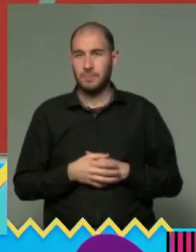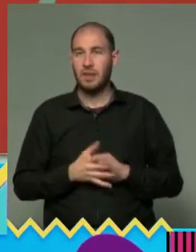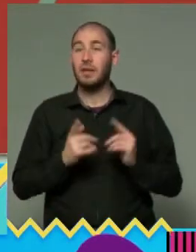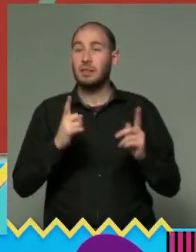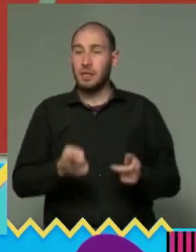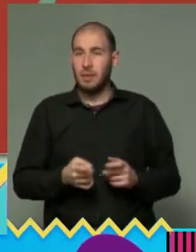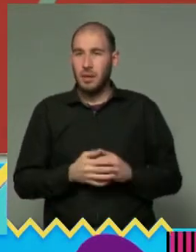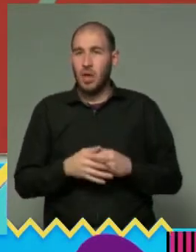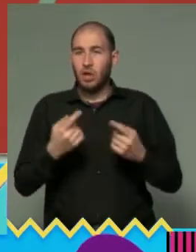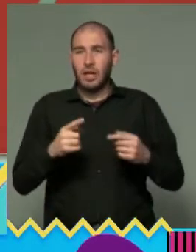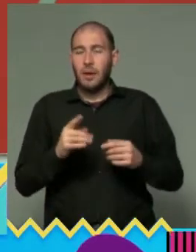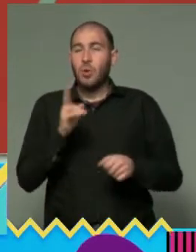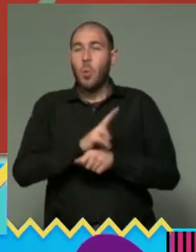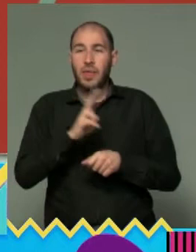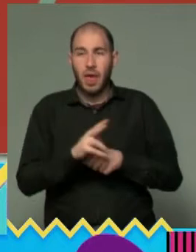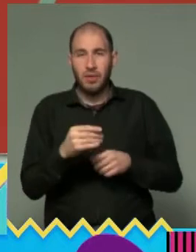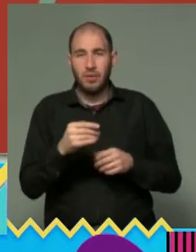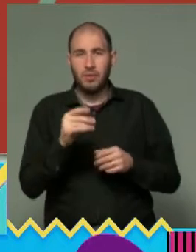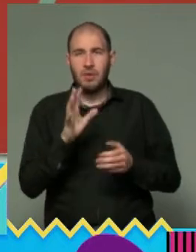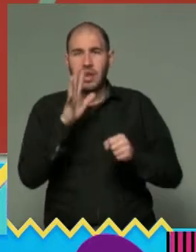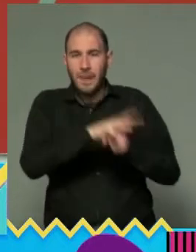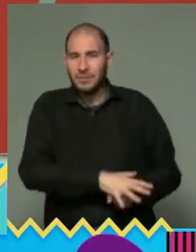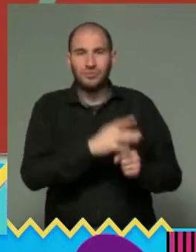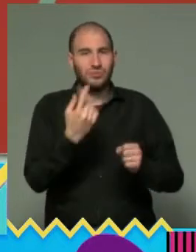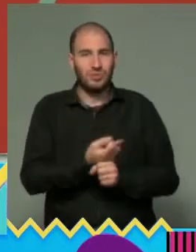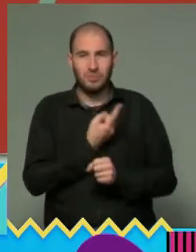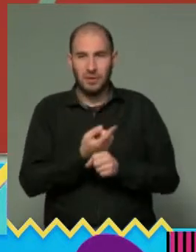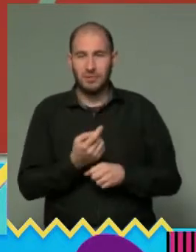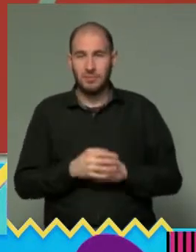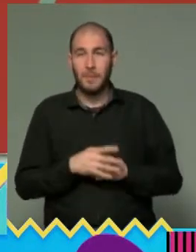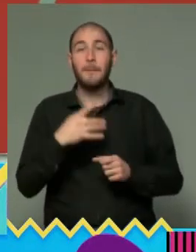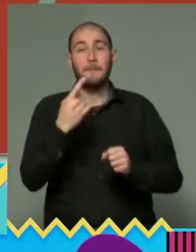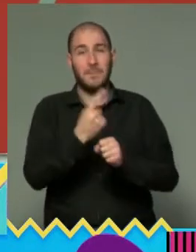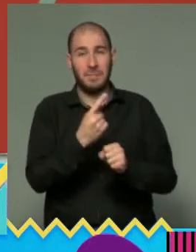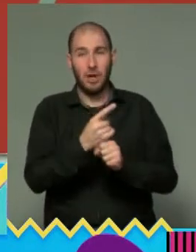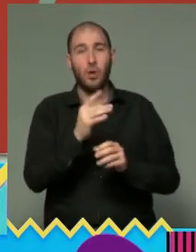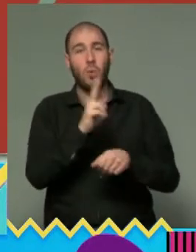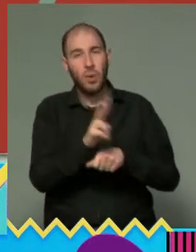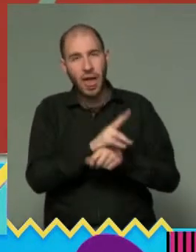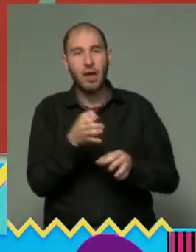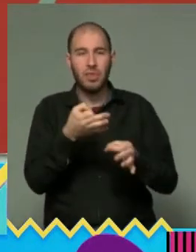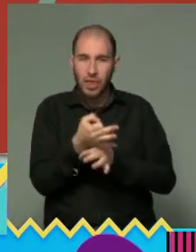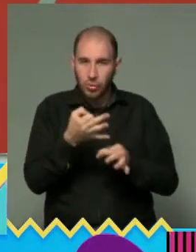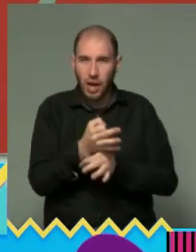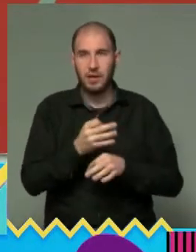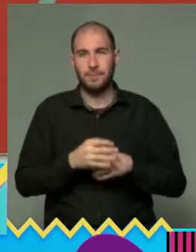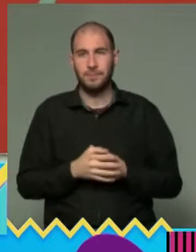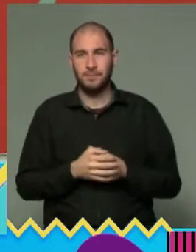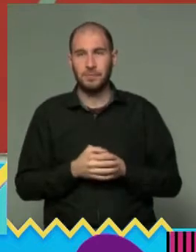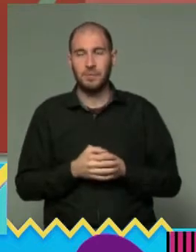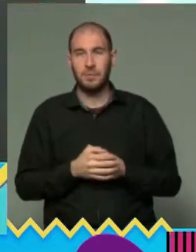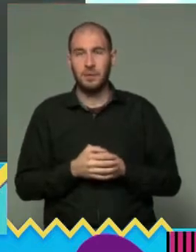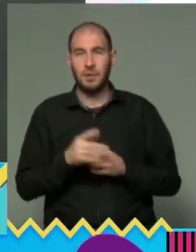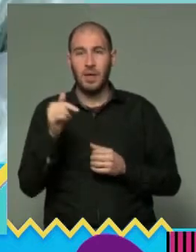También creo que lo principal es la prevención. Con represión no hacemos nada. Hay que primero prevenir, educar.